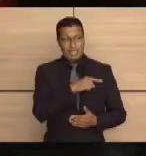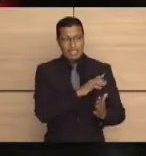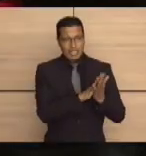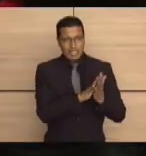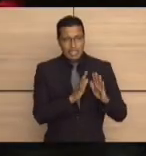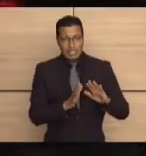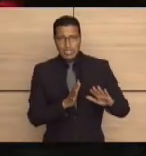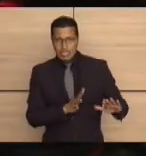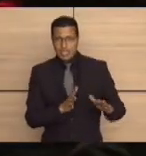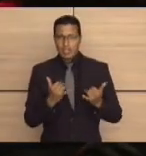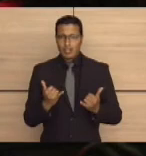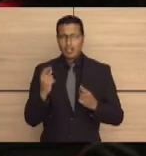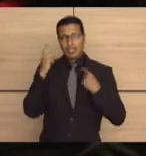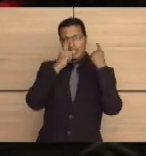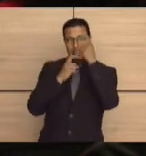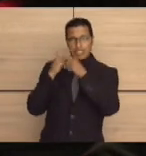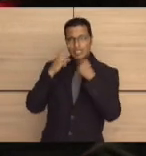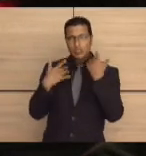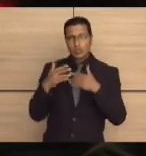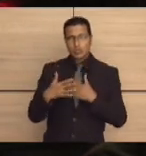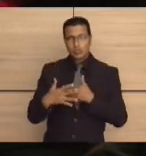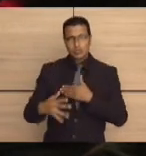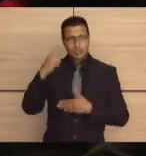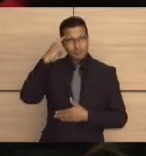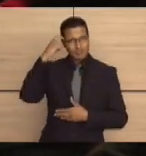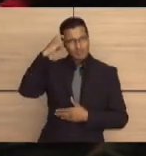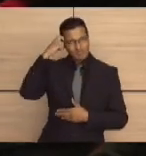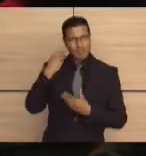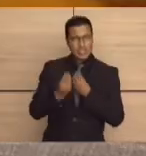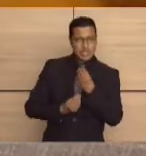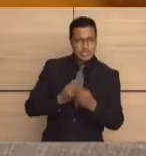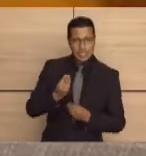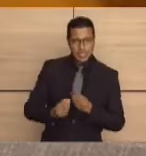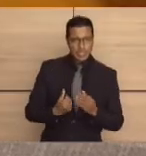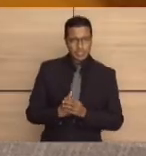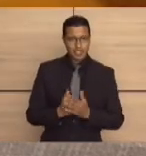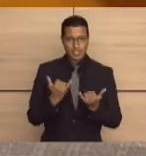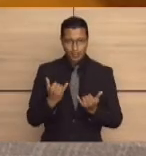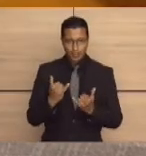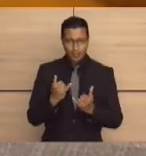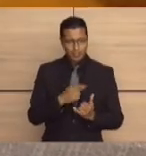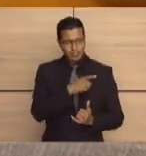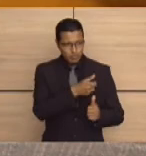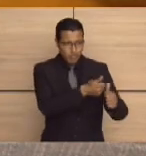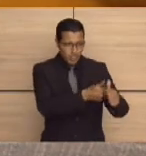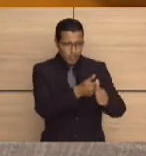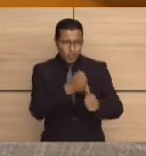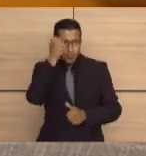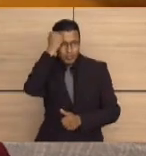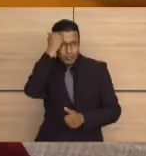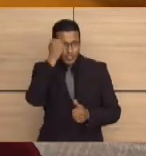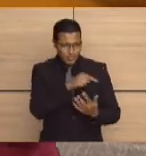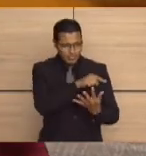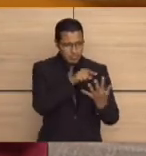yo creo que nos deja muchas tareas, muchos desafíos para poder estar a tono con ustedes, quiero escuchar de voz de cada uno de los maestros en el orden